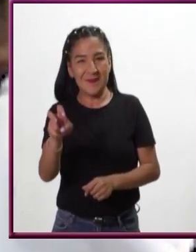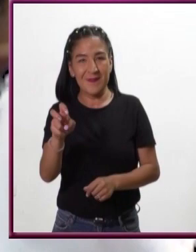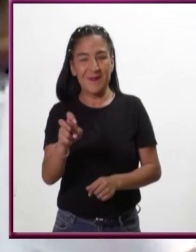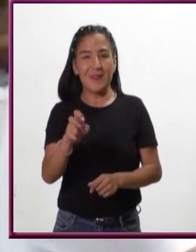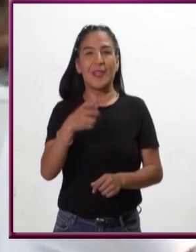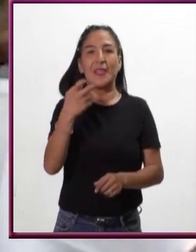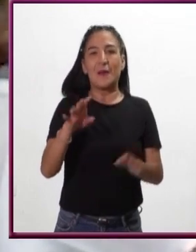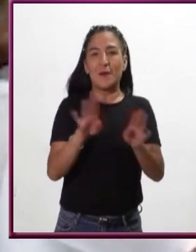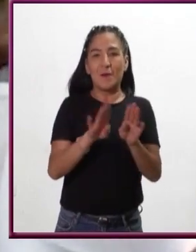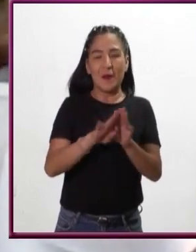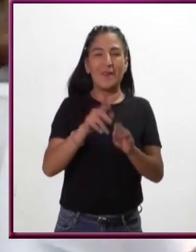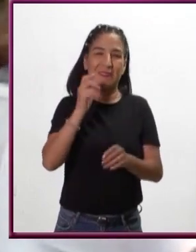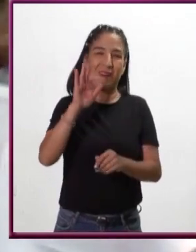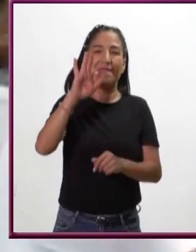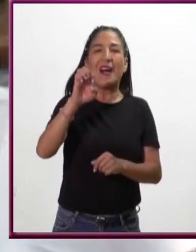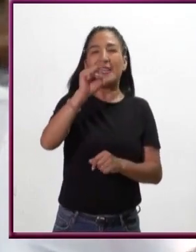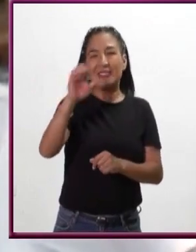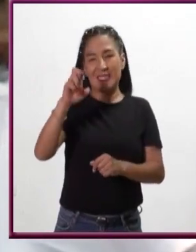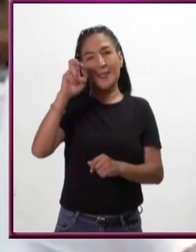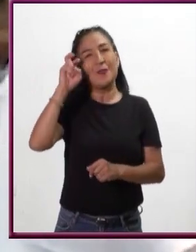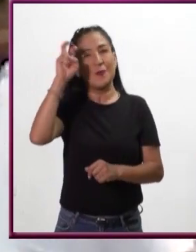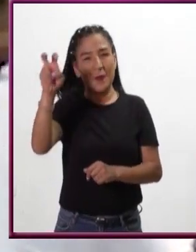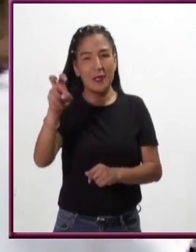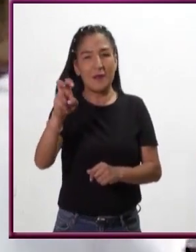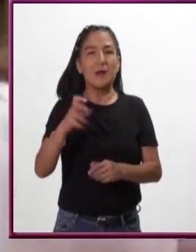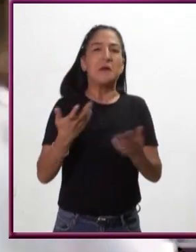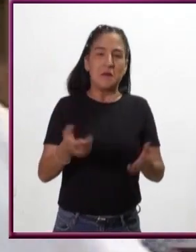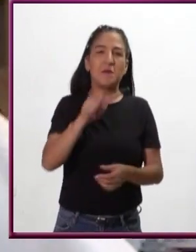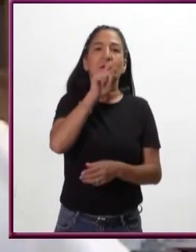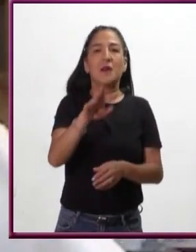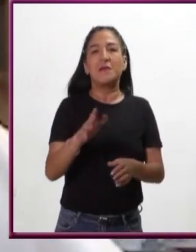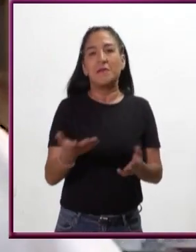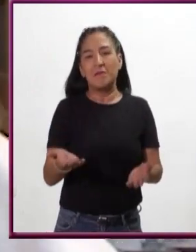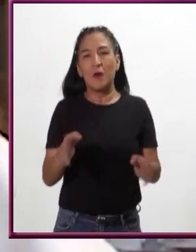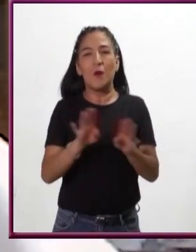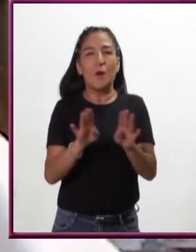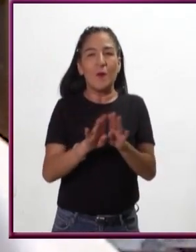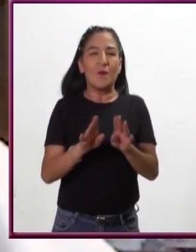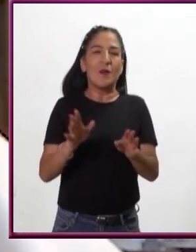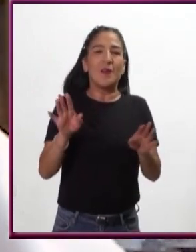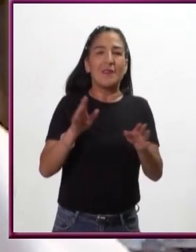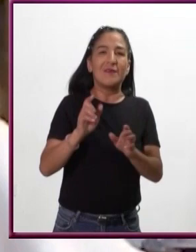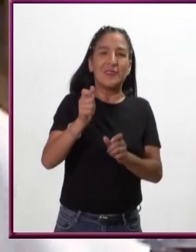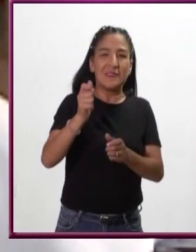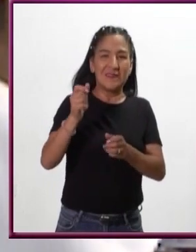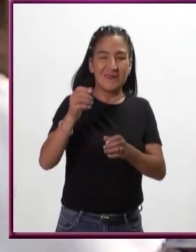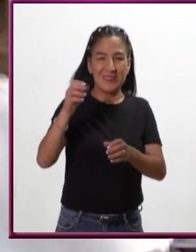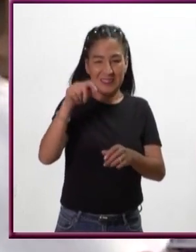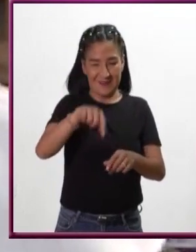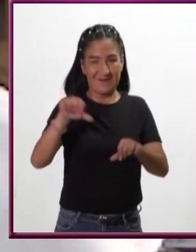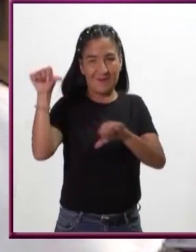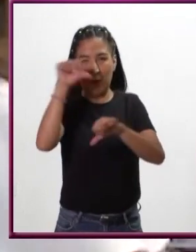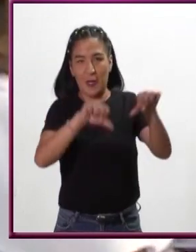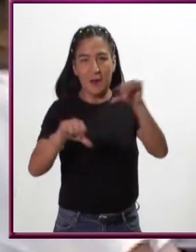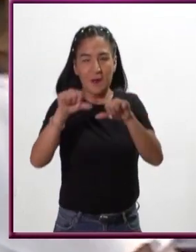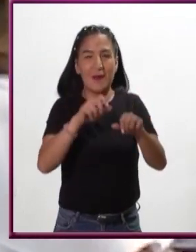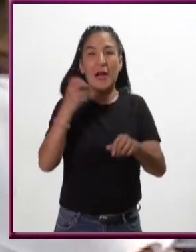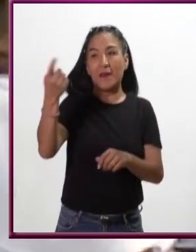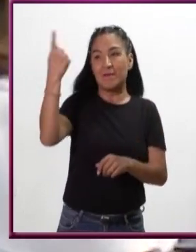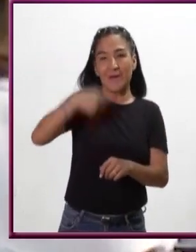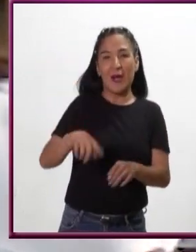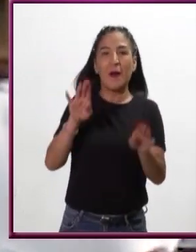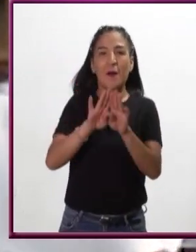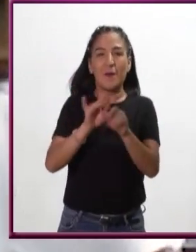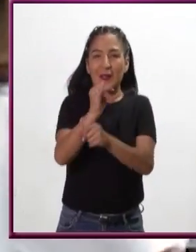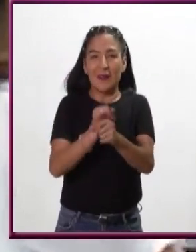ensoñaciones o de esta fase de sueño, o si estamos en una condición experimental en un laboratorio en donde nos despiertan